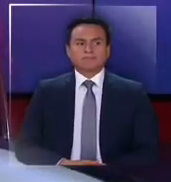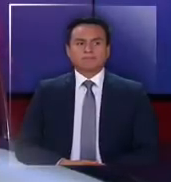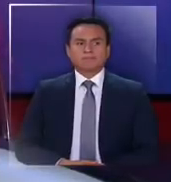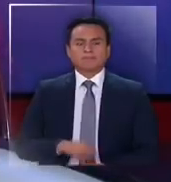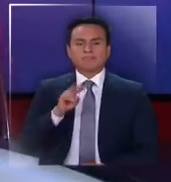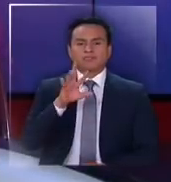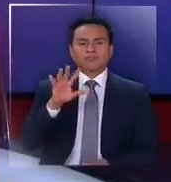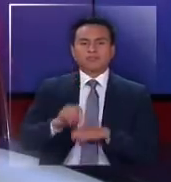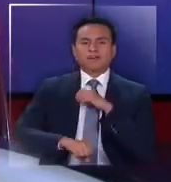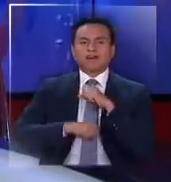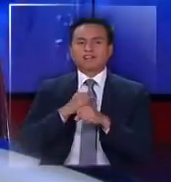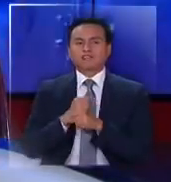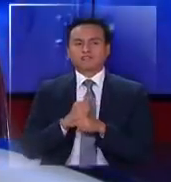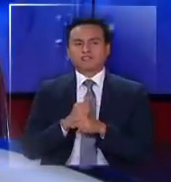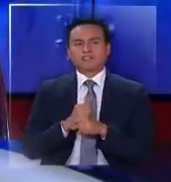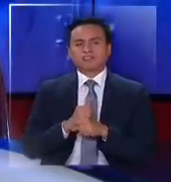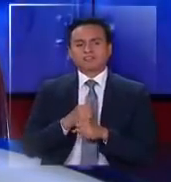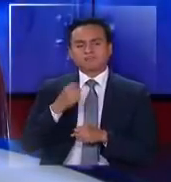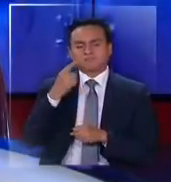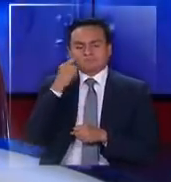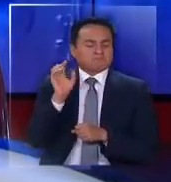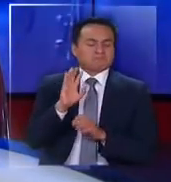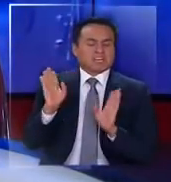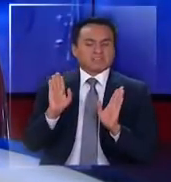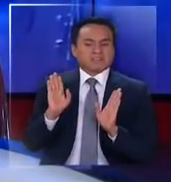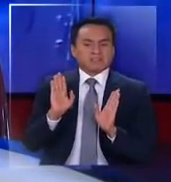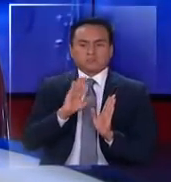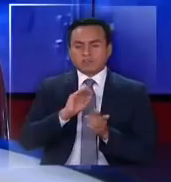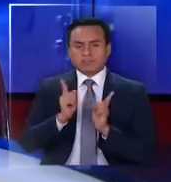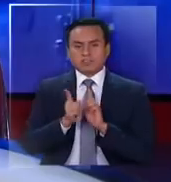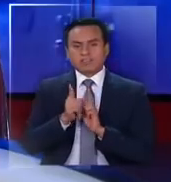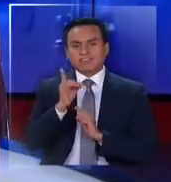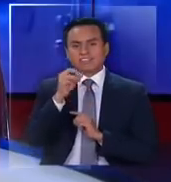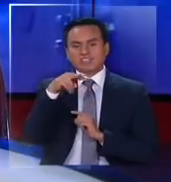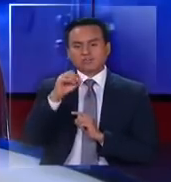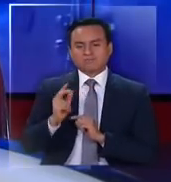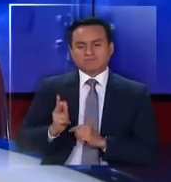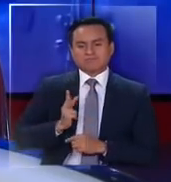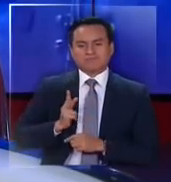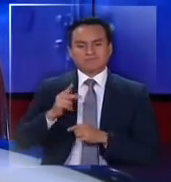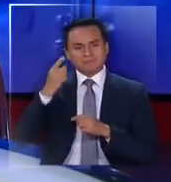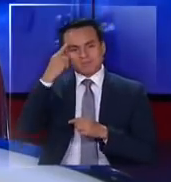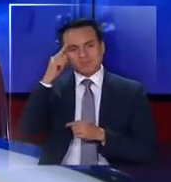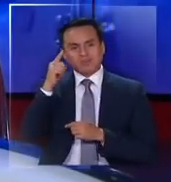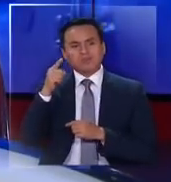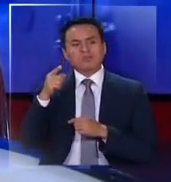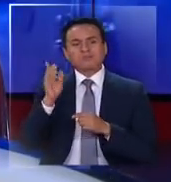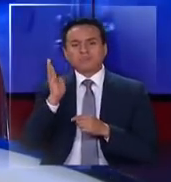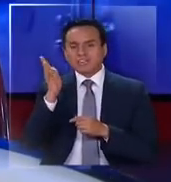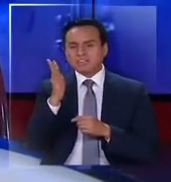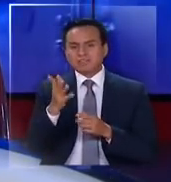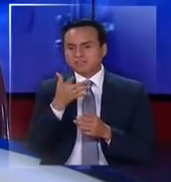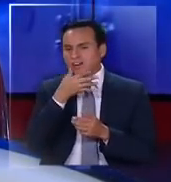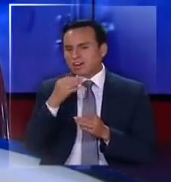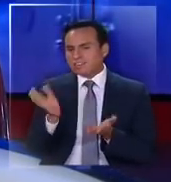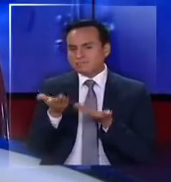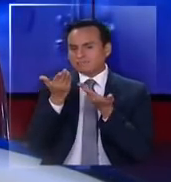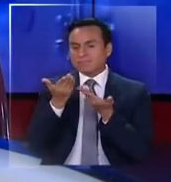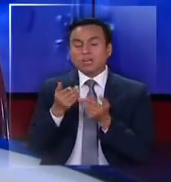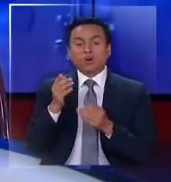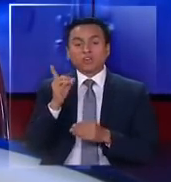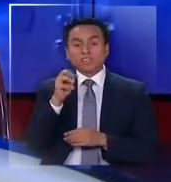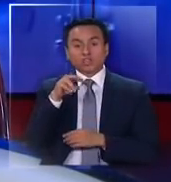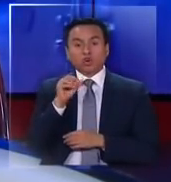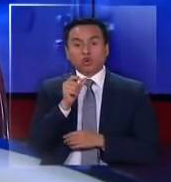En 25 años pasó de ser un don nadie a ser un don Dino. Pero el viaje no ha sido fácil. Para nada. Hoy